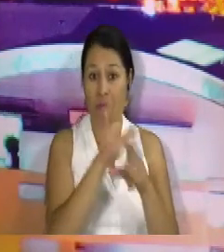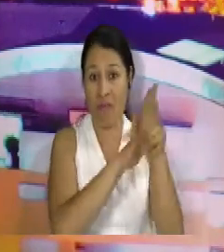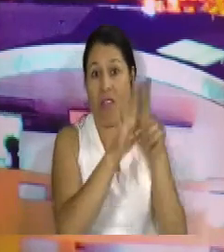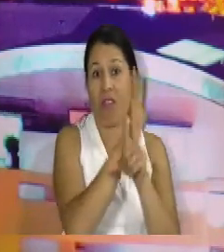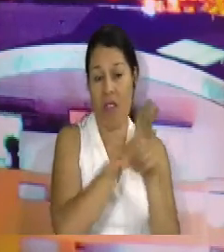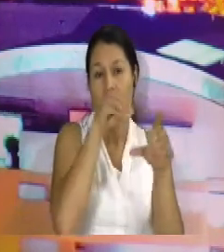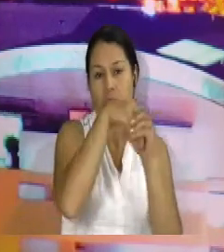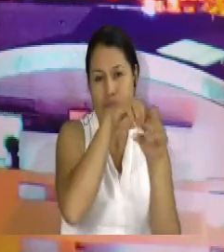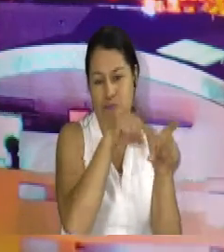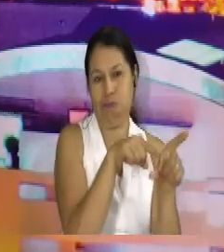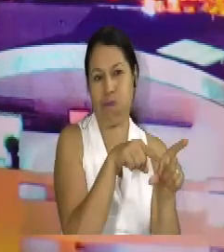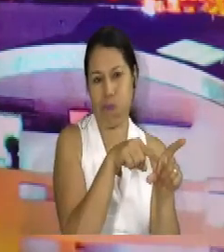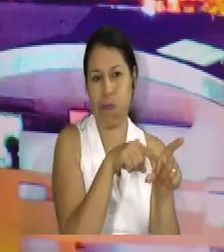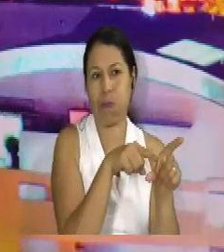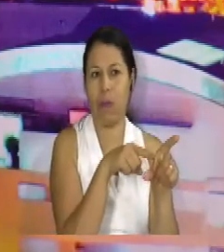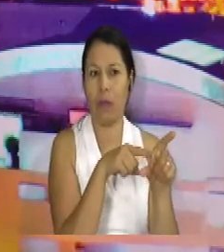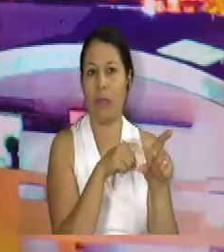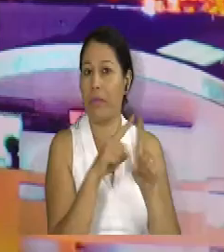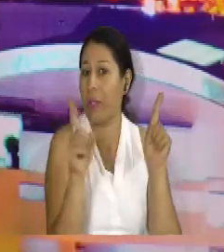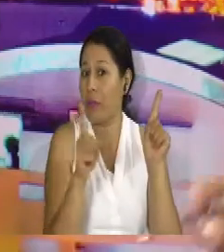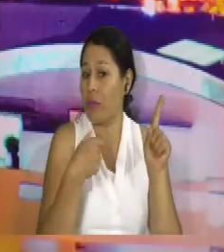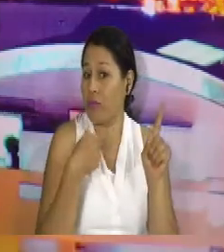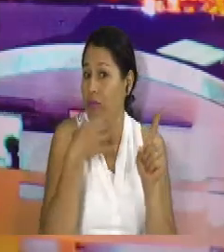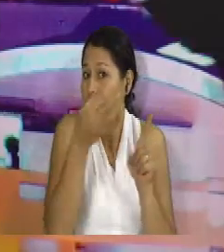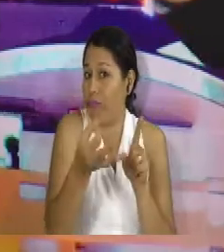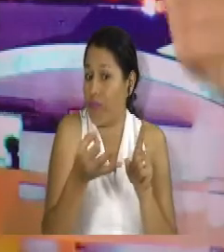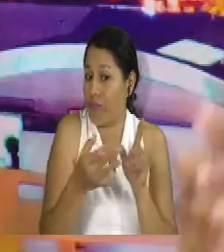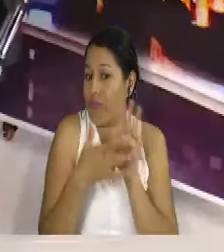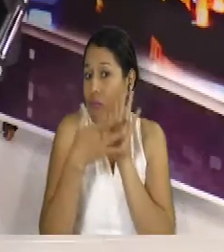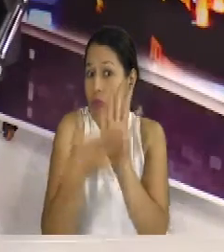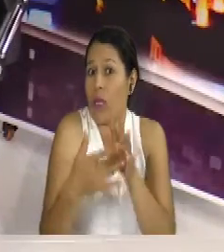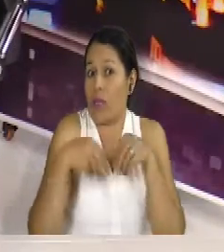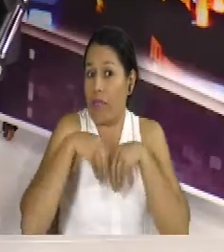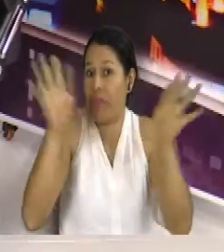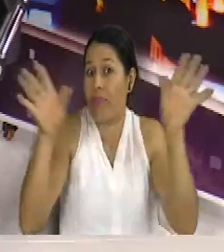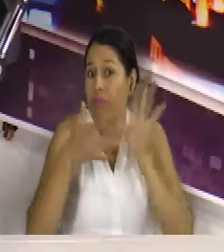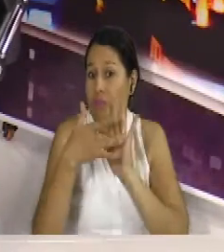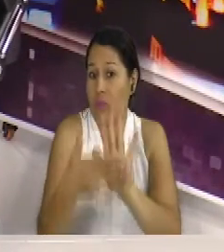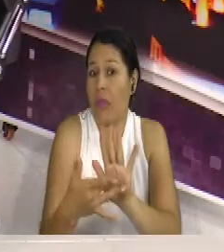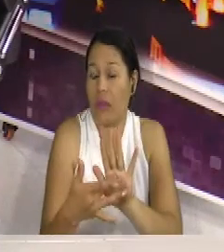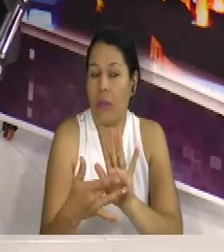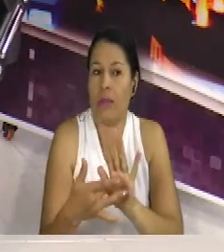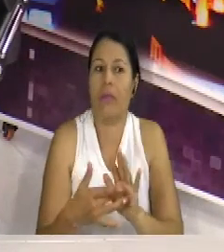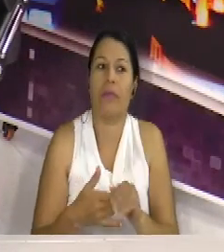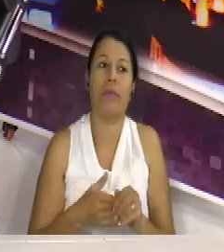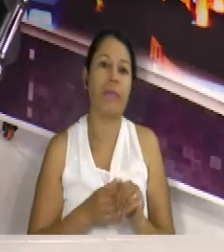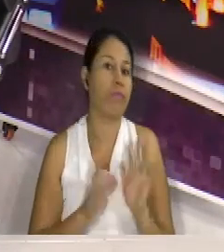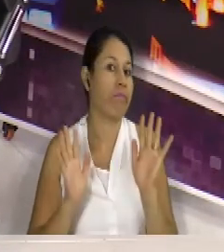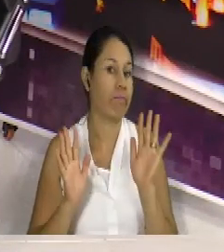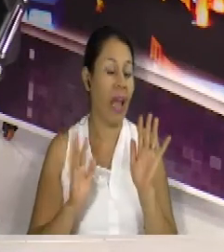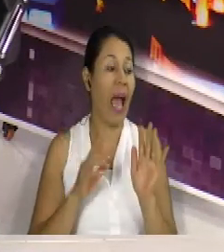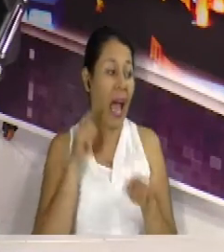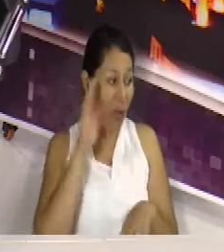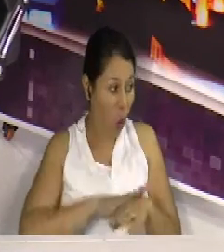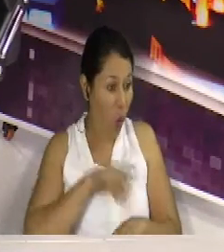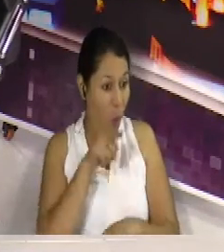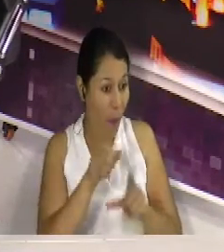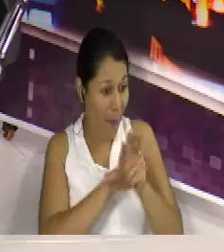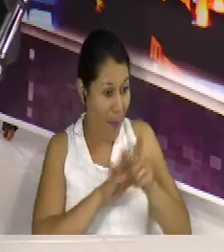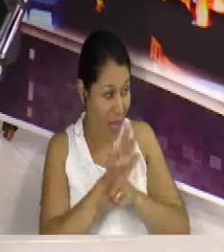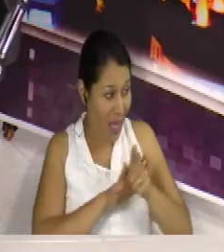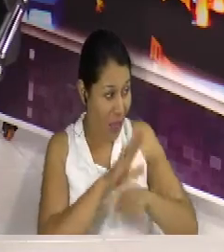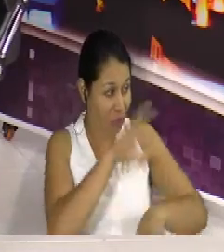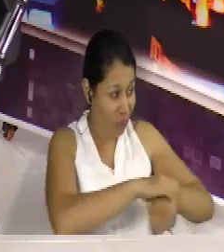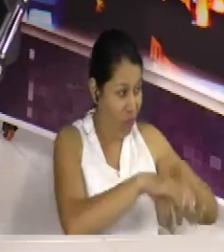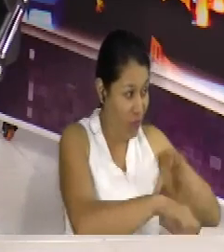Pero la verdad, yo denuncié eso. Sí, o sea, ese video le costó a usted la libertad. Sí, señor, me costó, no solamente la libertad. Amenazas, sí, también intentado. La vida,